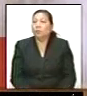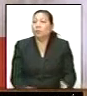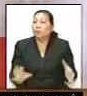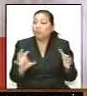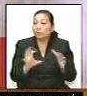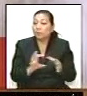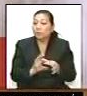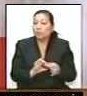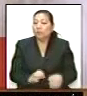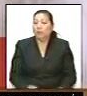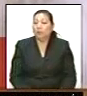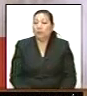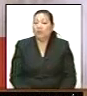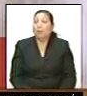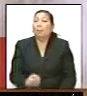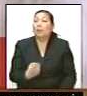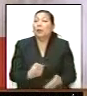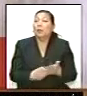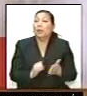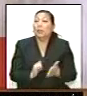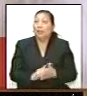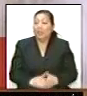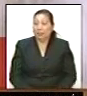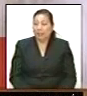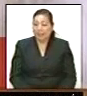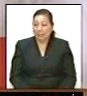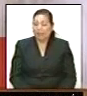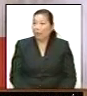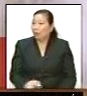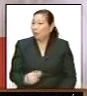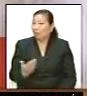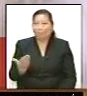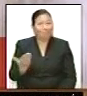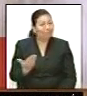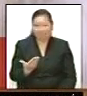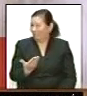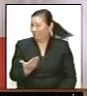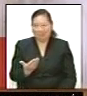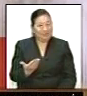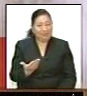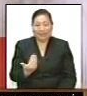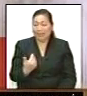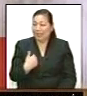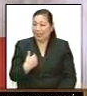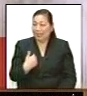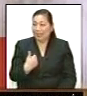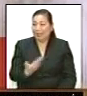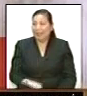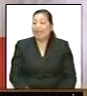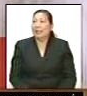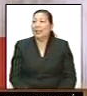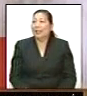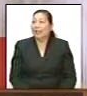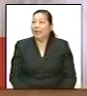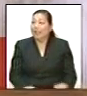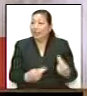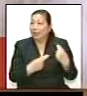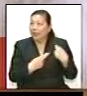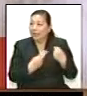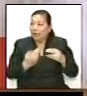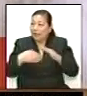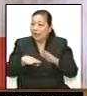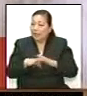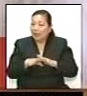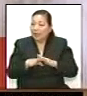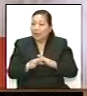alianza del pacífico porque que no solamente tienen o deberían tener un rol al interior